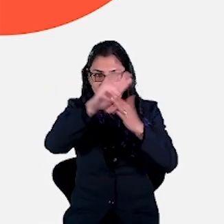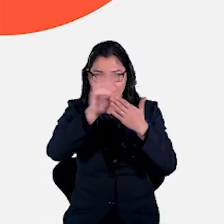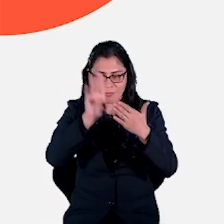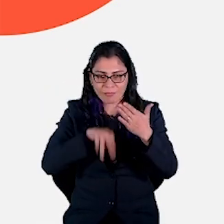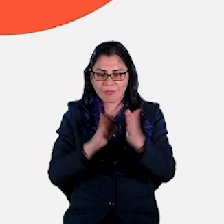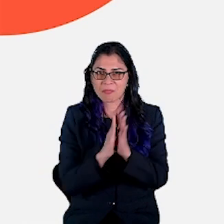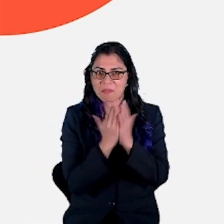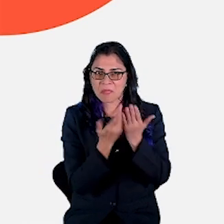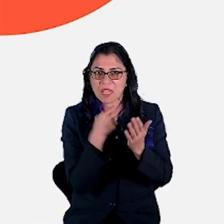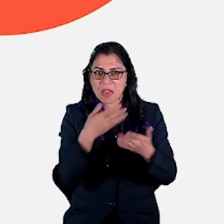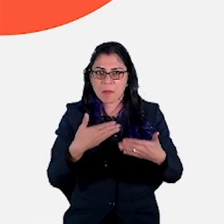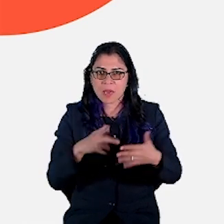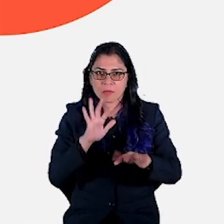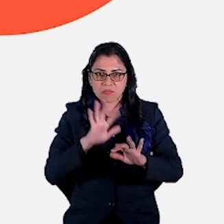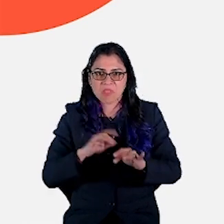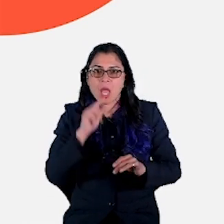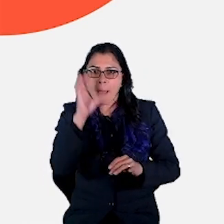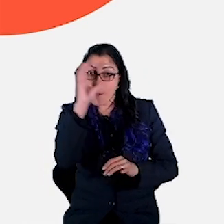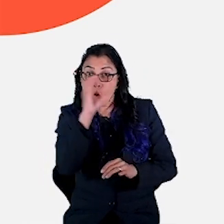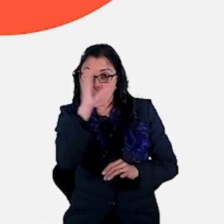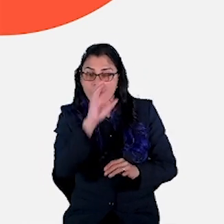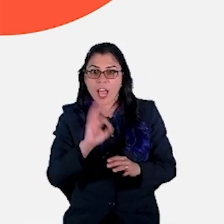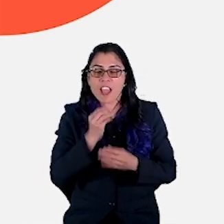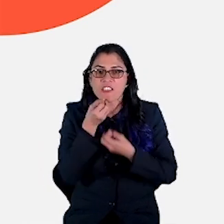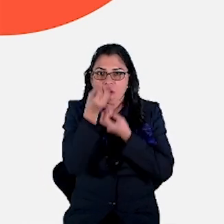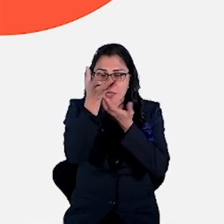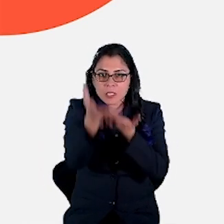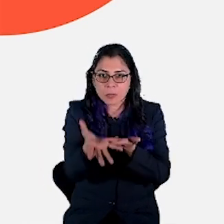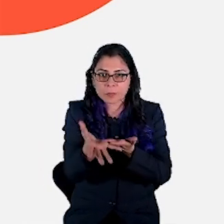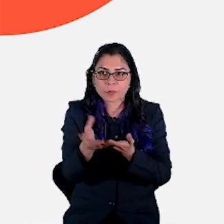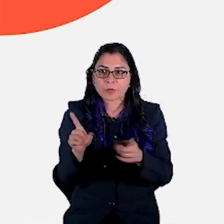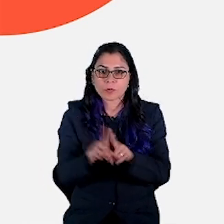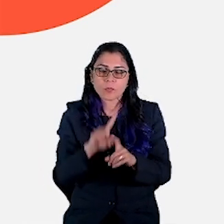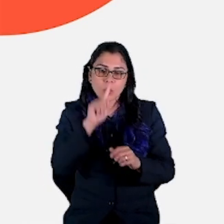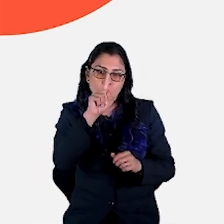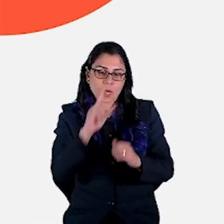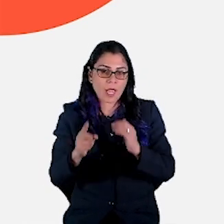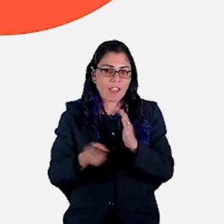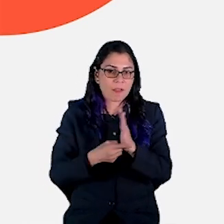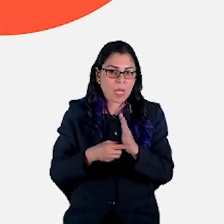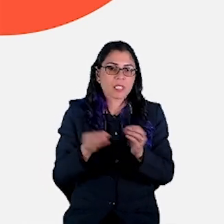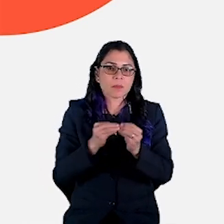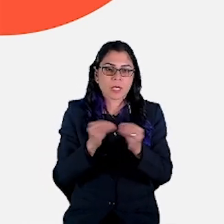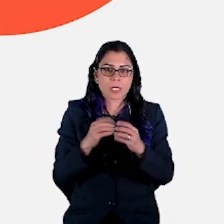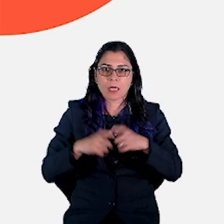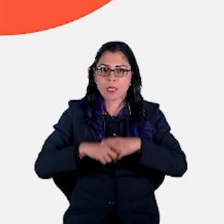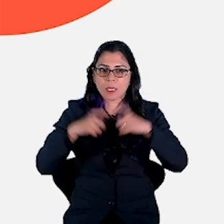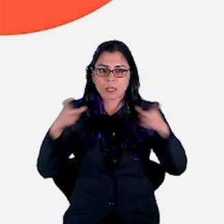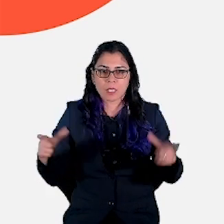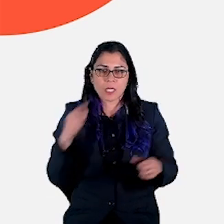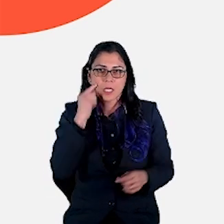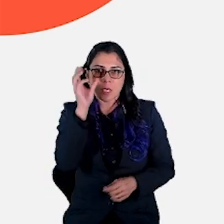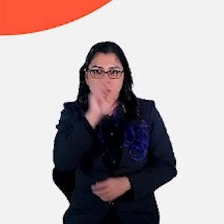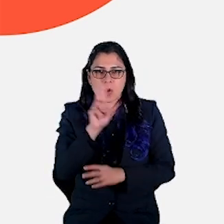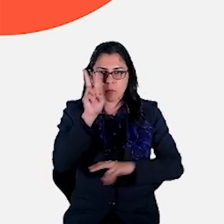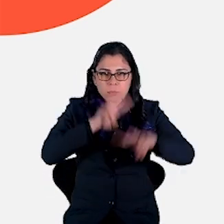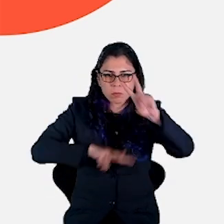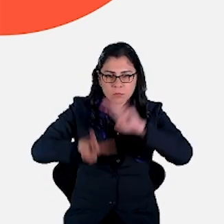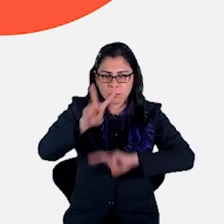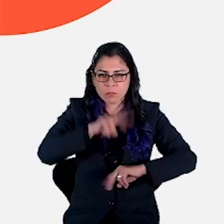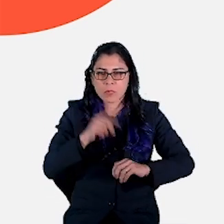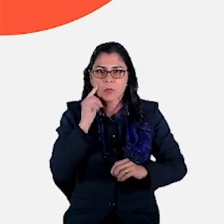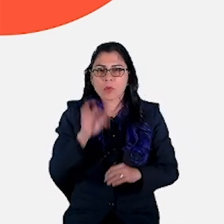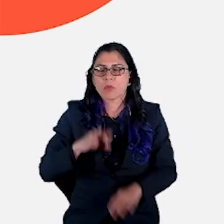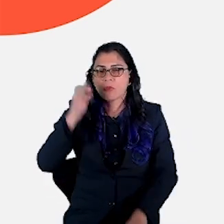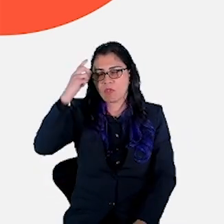que de algú algunos otros sitios en Panamá y esto se debe a una vez más un territorio altamente investigado pero que también